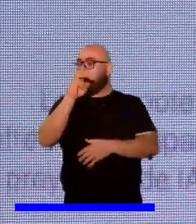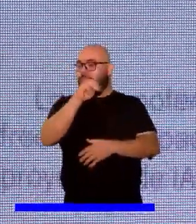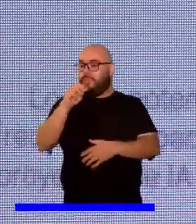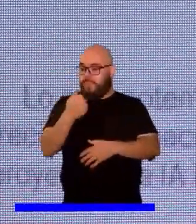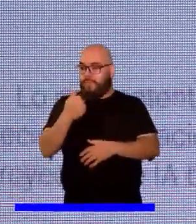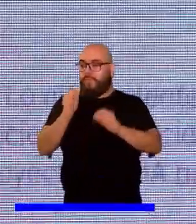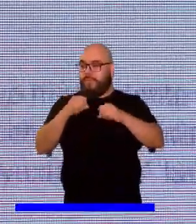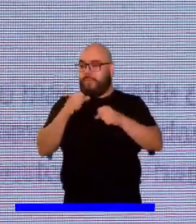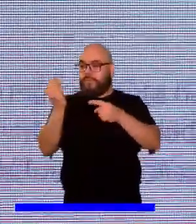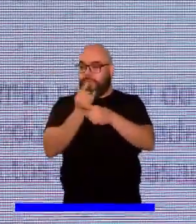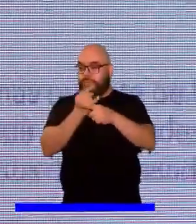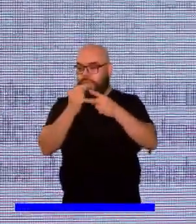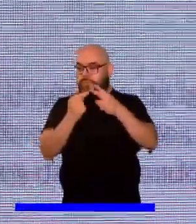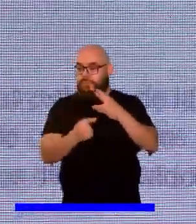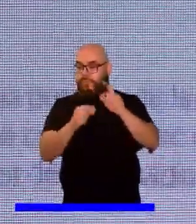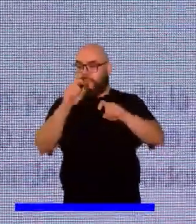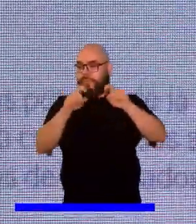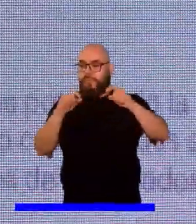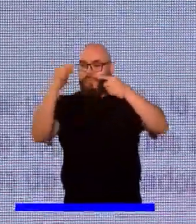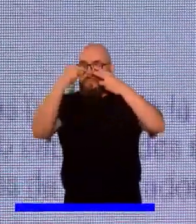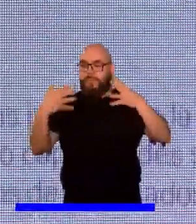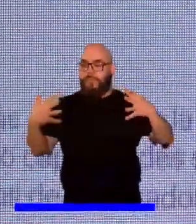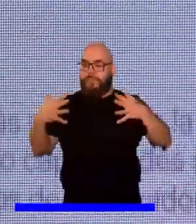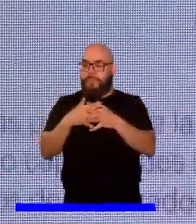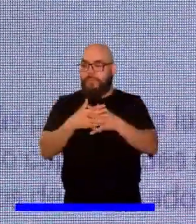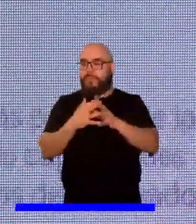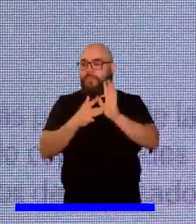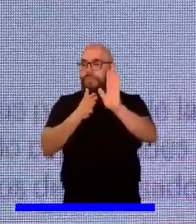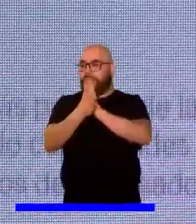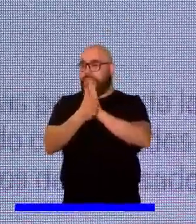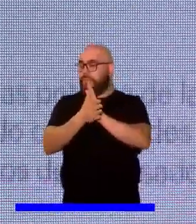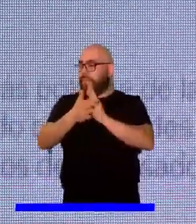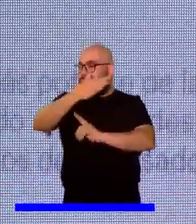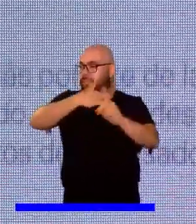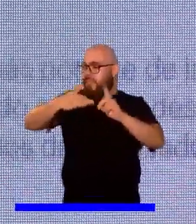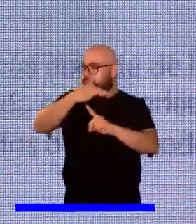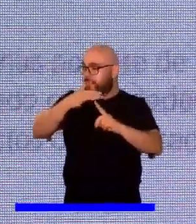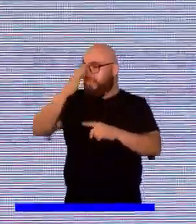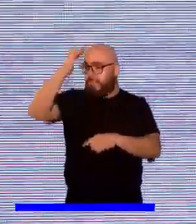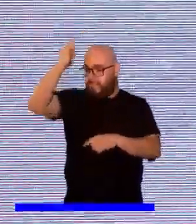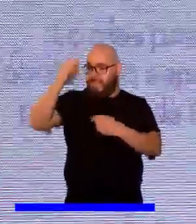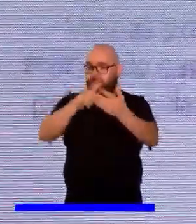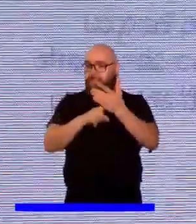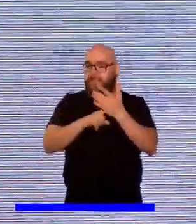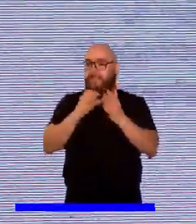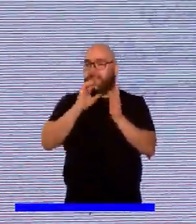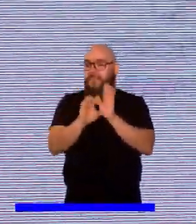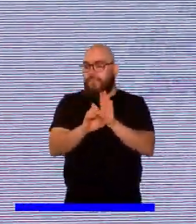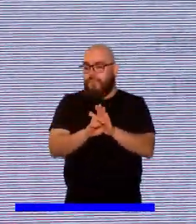De hecho, lo hemos visto que se adopta mucho en ambientes académicos para hacer sus propios modelos. Yo qué sé,